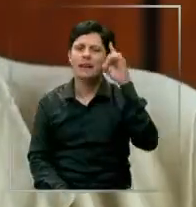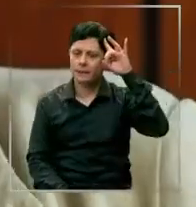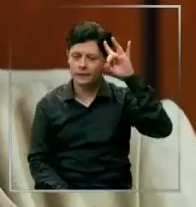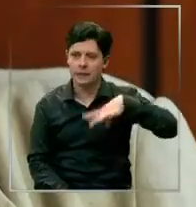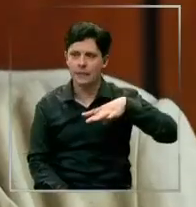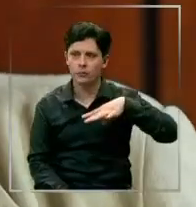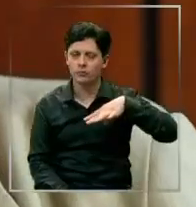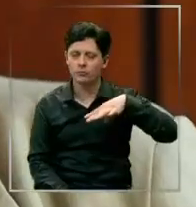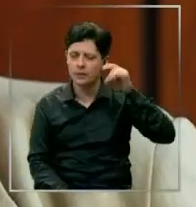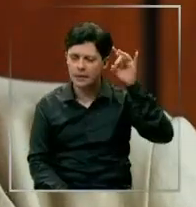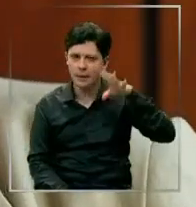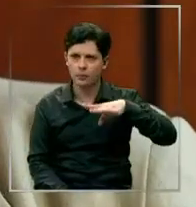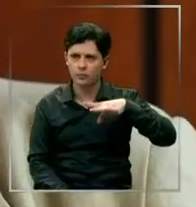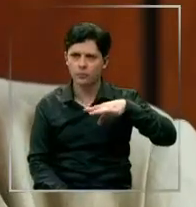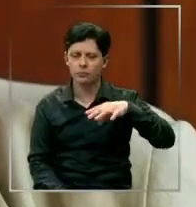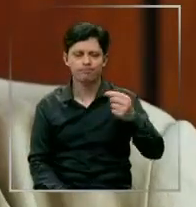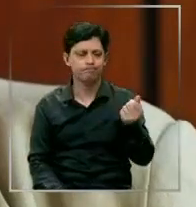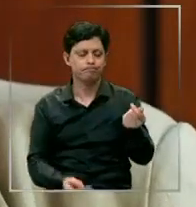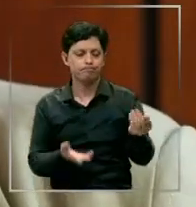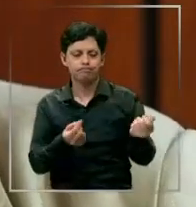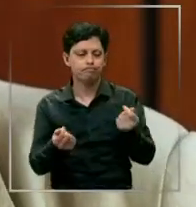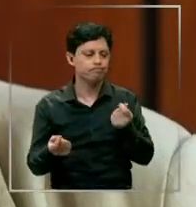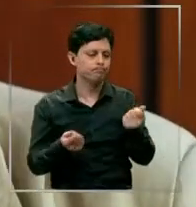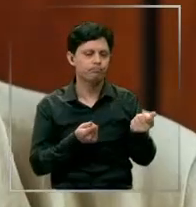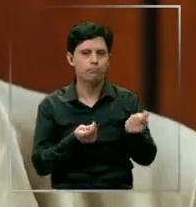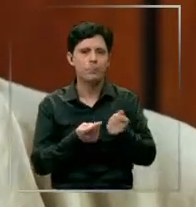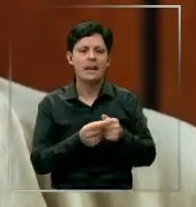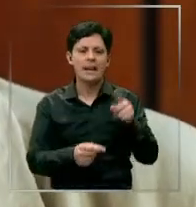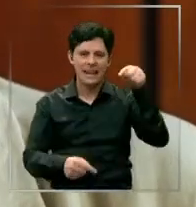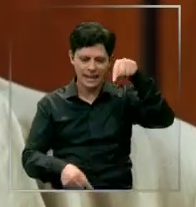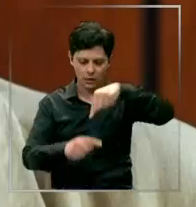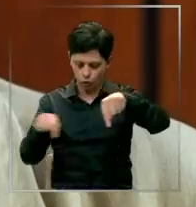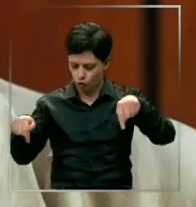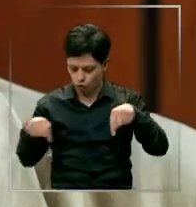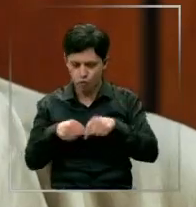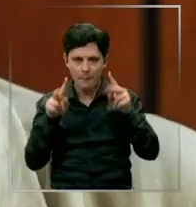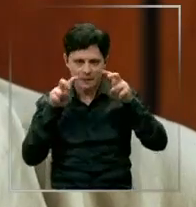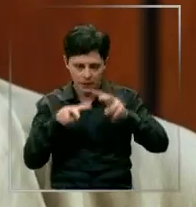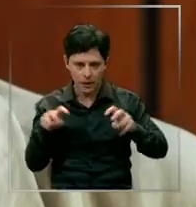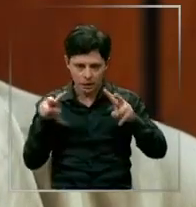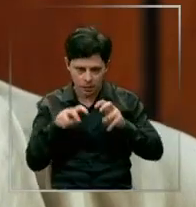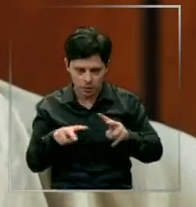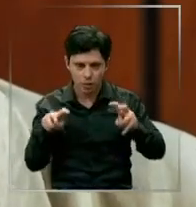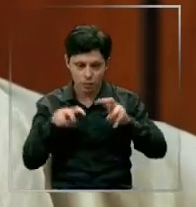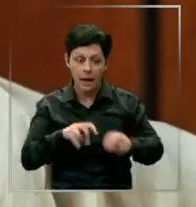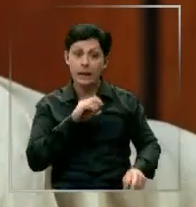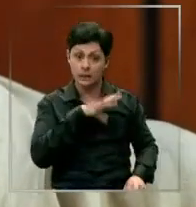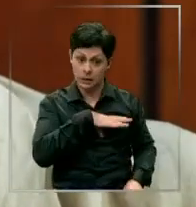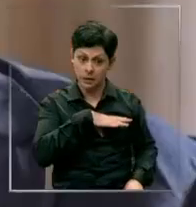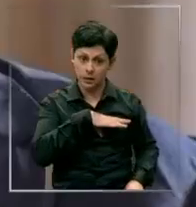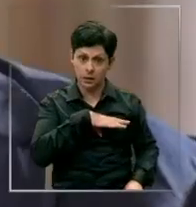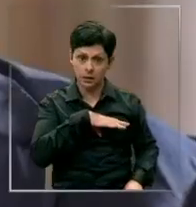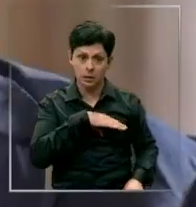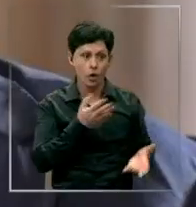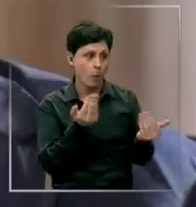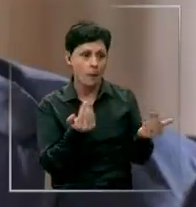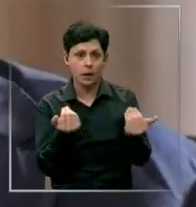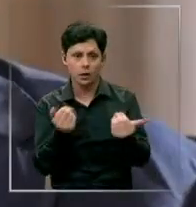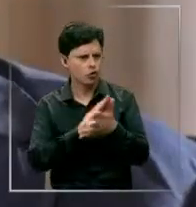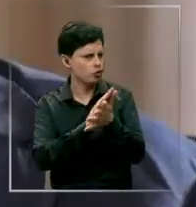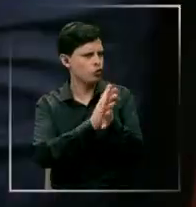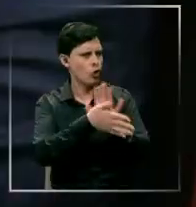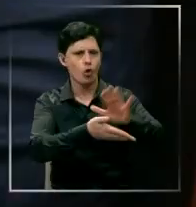pero también este es una investigación que no tan solo la espera Chile, sino que el mundo entero. Se requieren